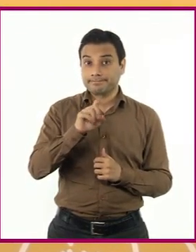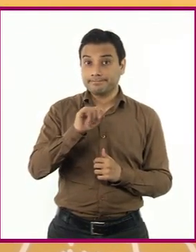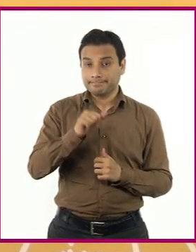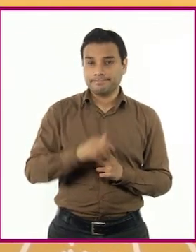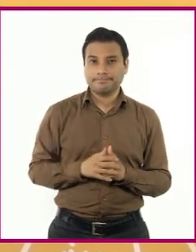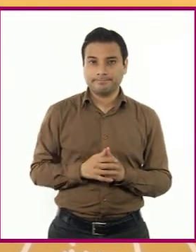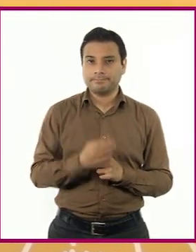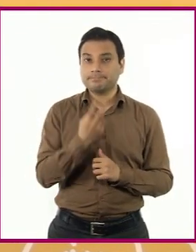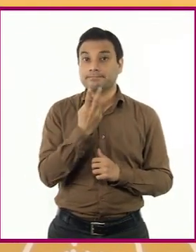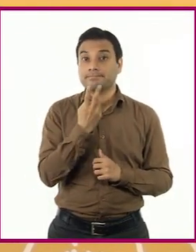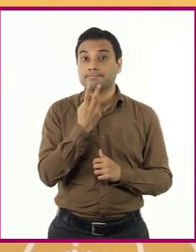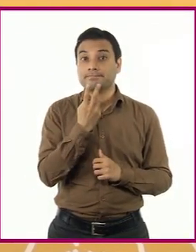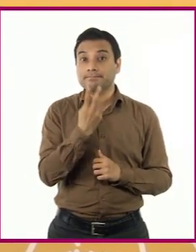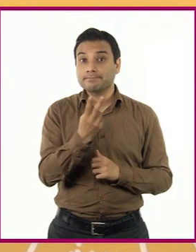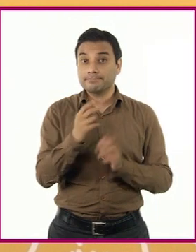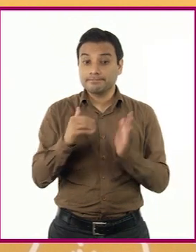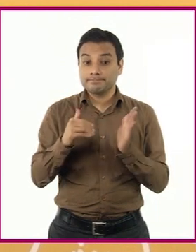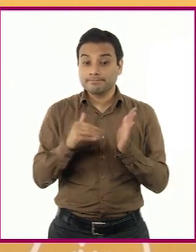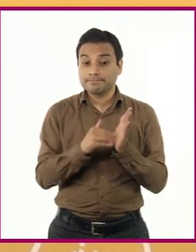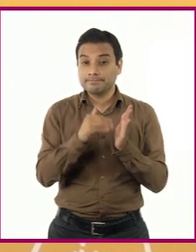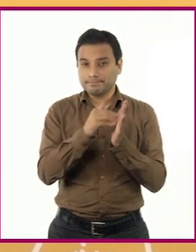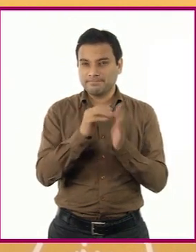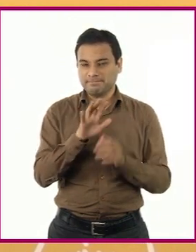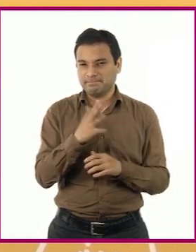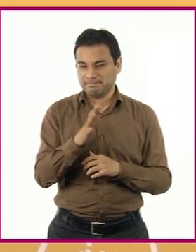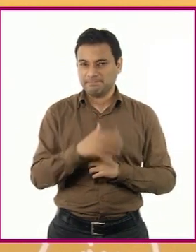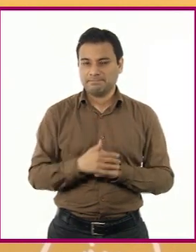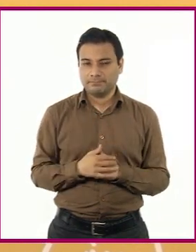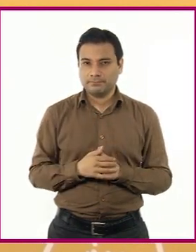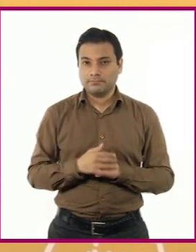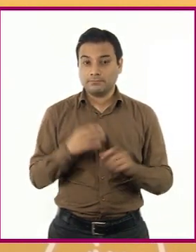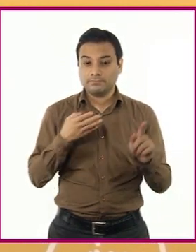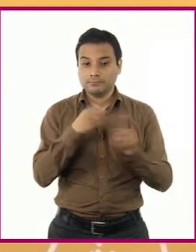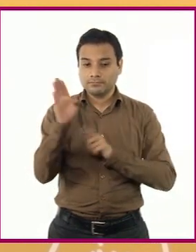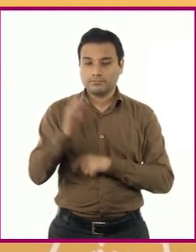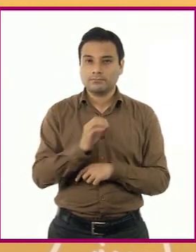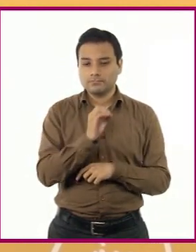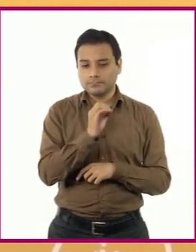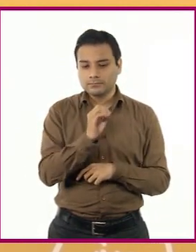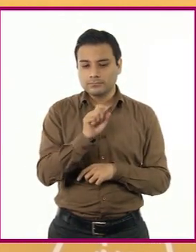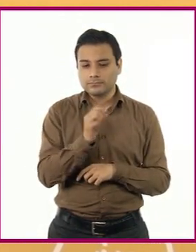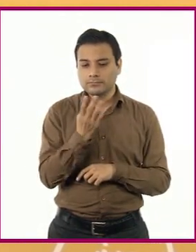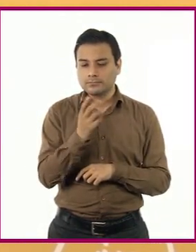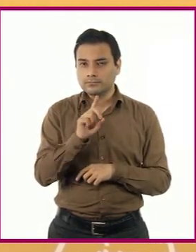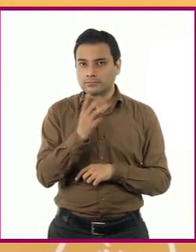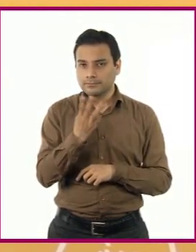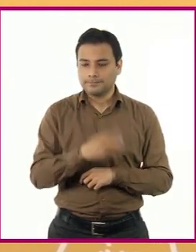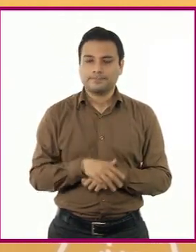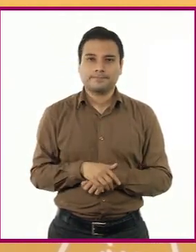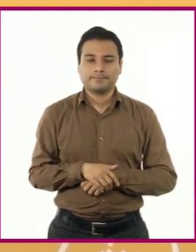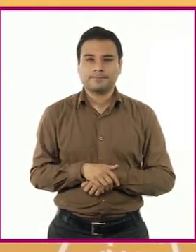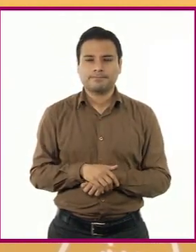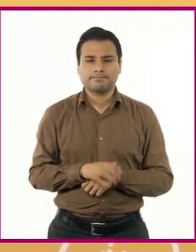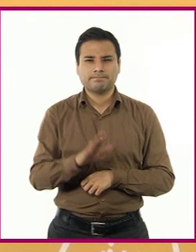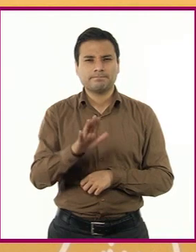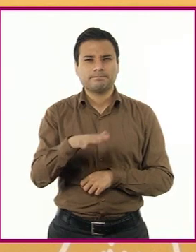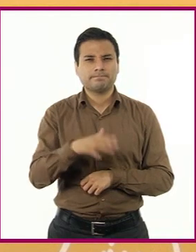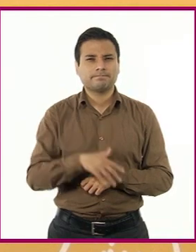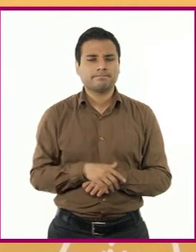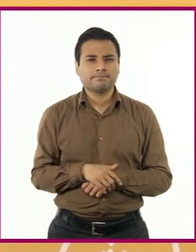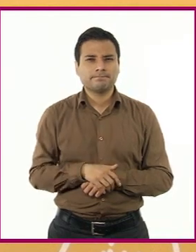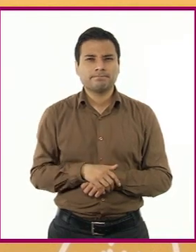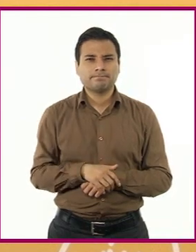2.94 millones de barriles y la desviación media es de 0.33. Entonces, al